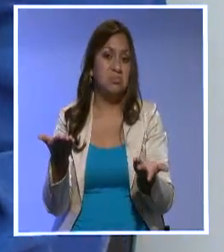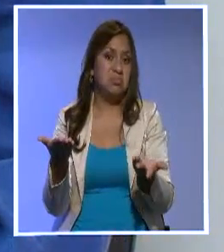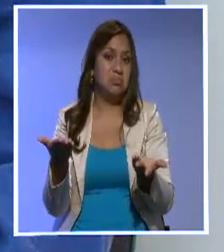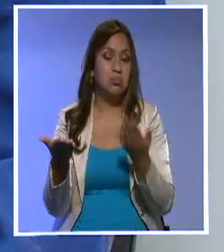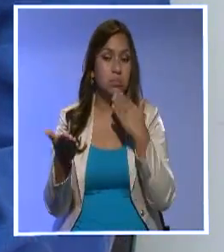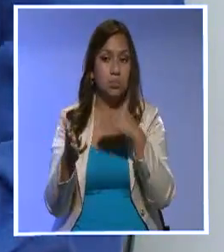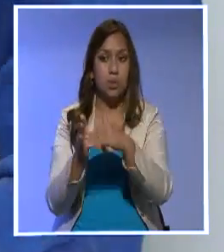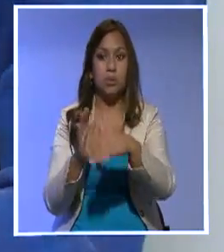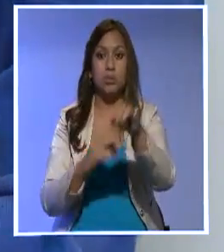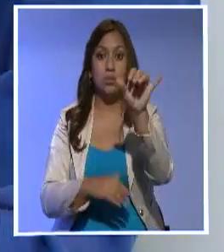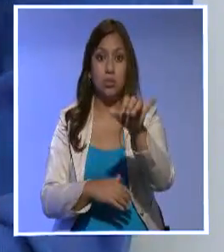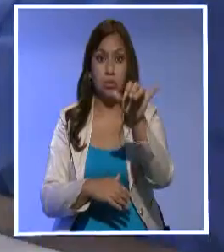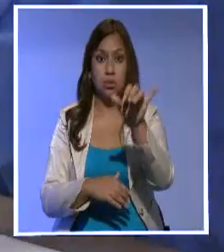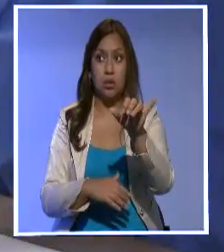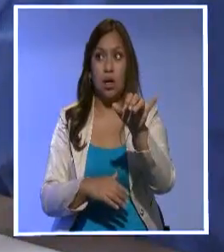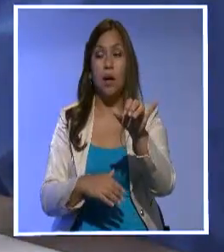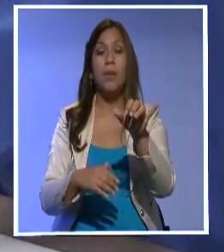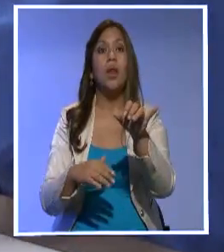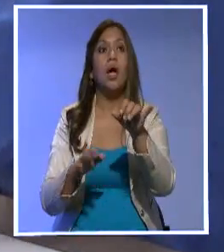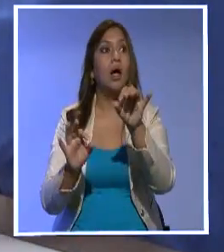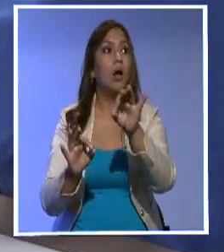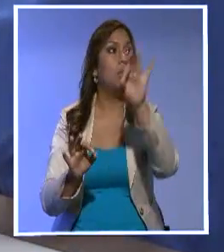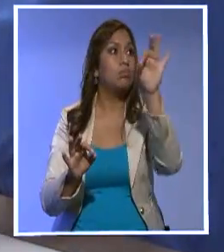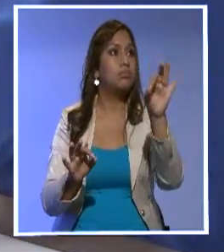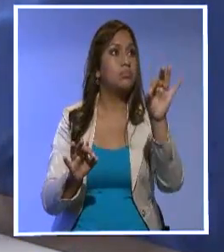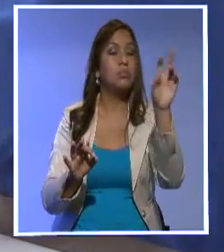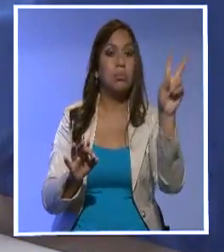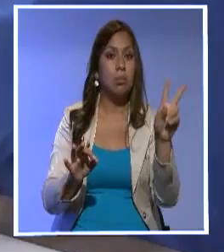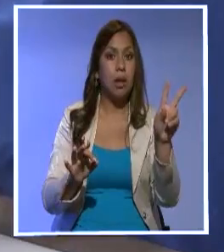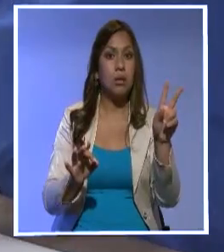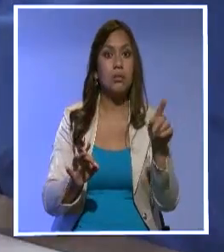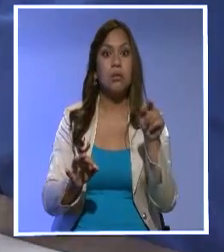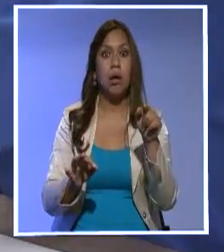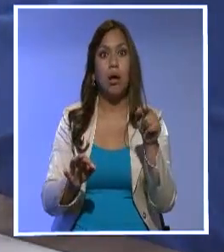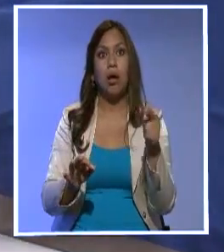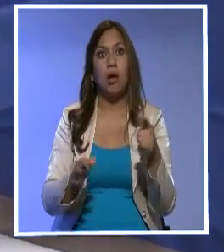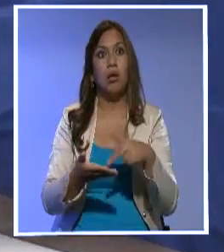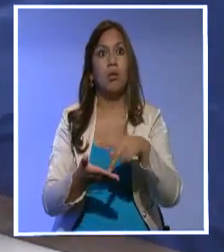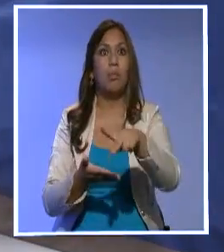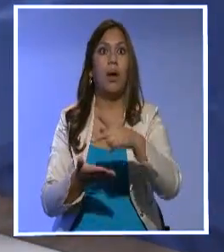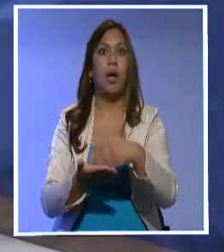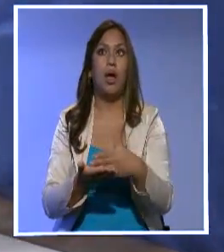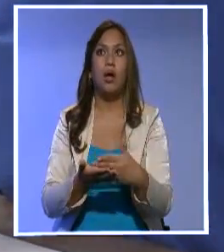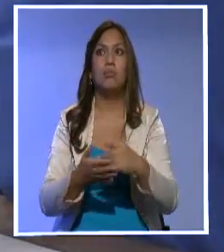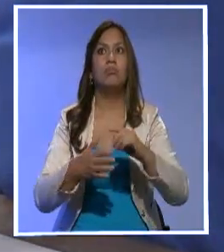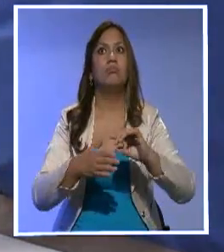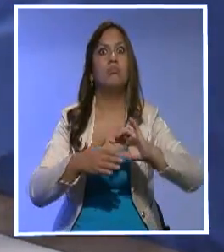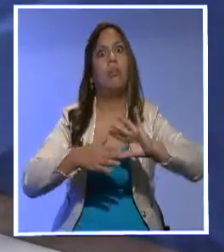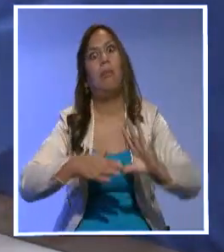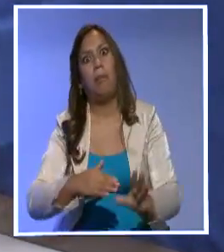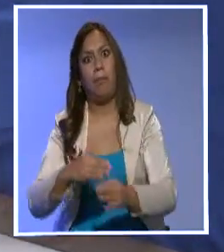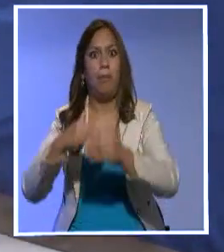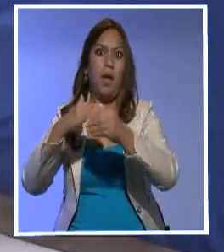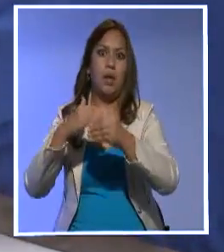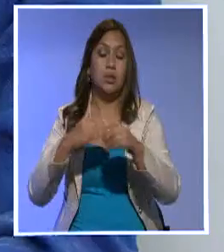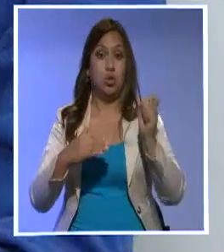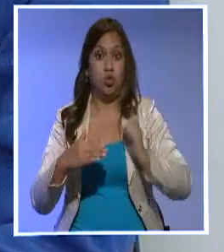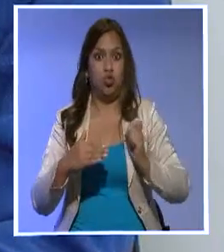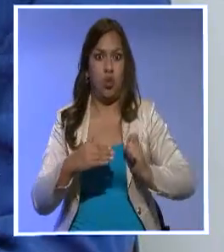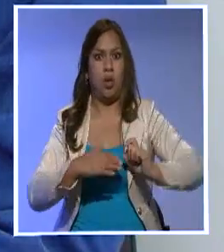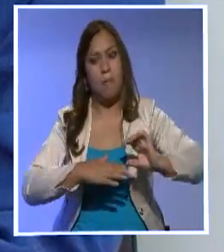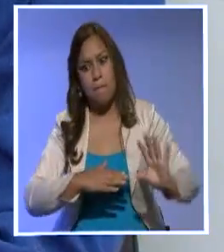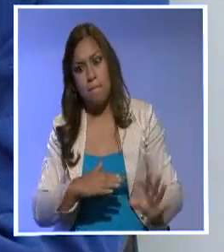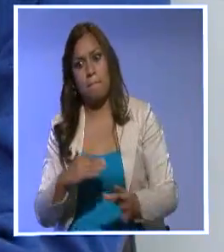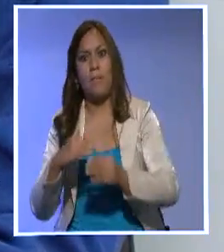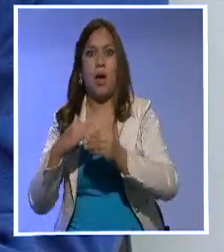como por ejemplo un sábado vaya hacia el viernes y de esa manera les toque pagar lo que ellos han dicho sobre el sueldo que corresponde en días